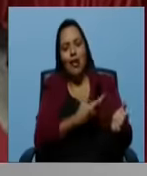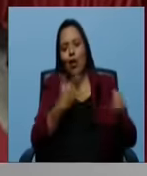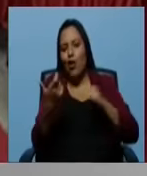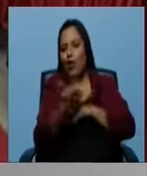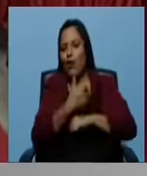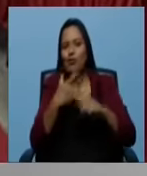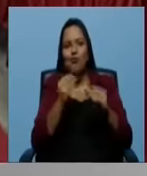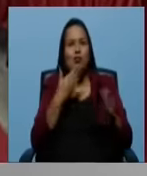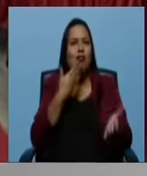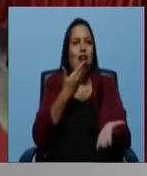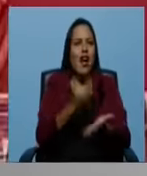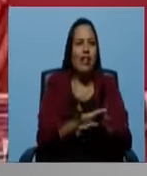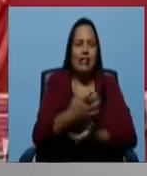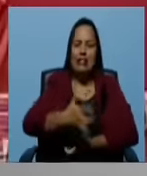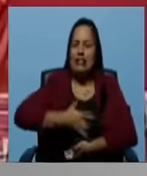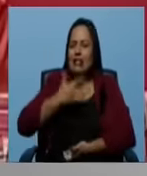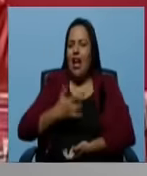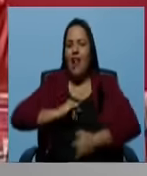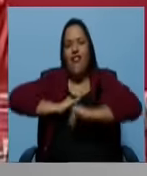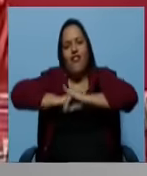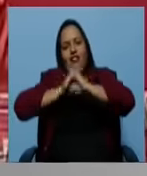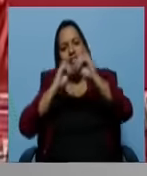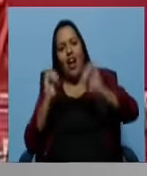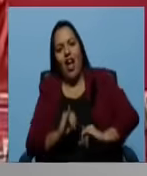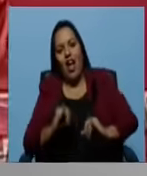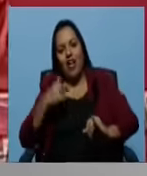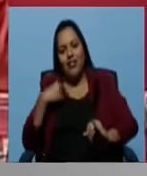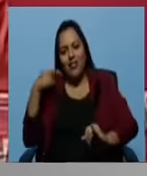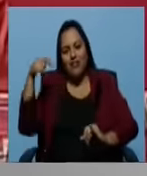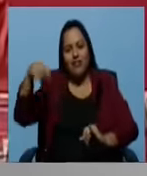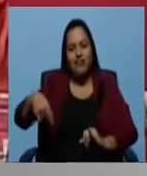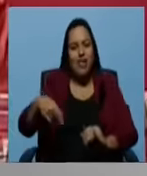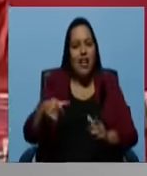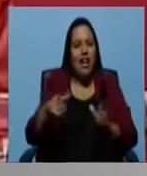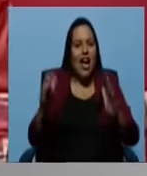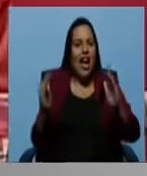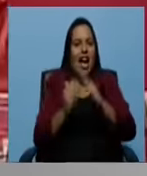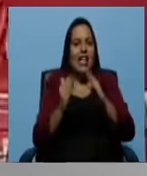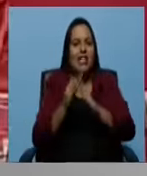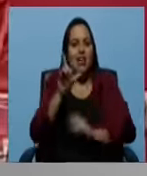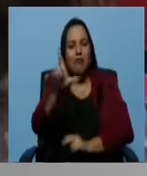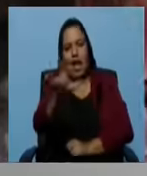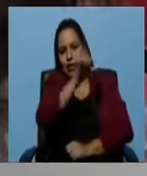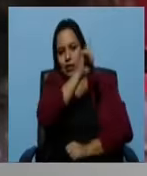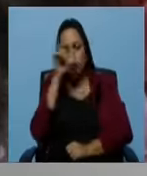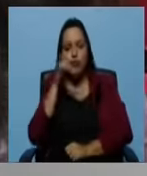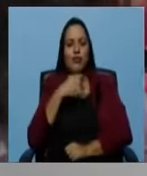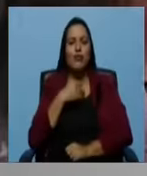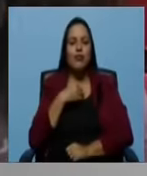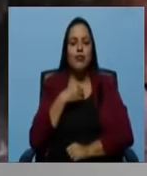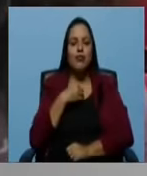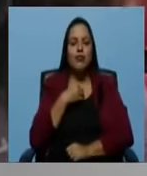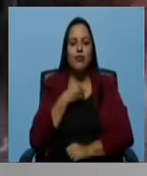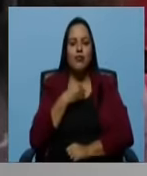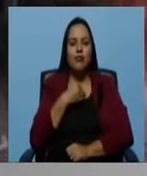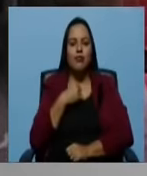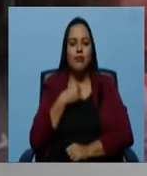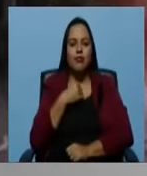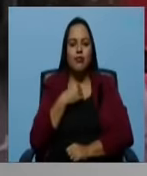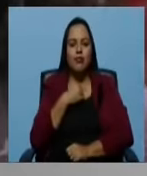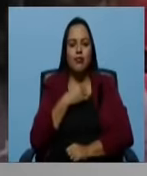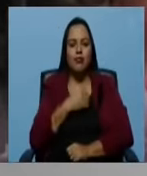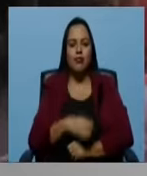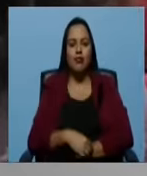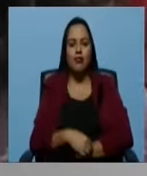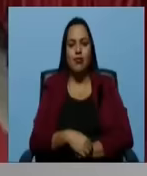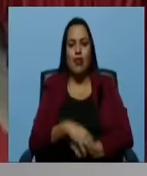Muchísimas gracias, nos sentimos felices por esta casa del Partido Socialista Unido de Venezuela en